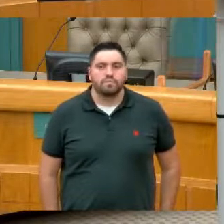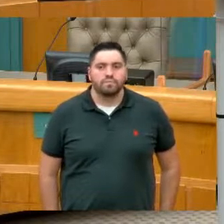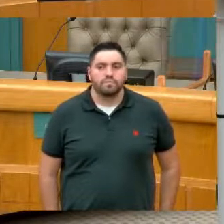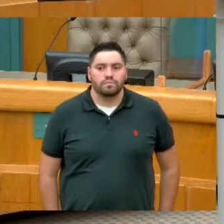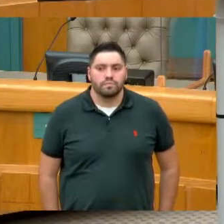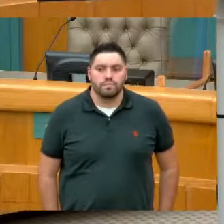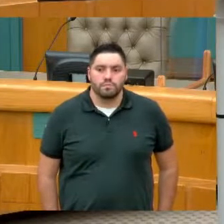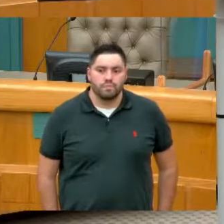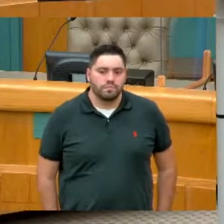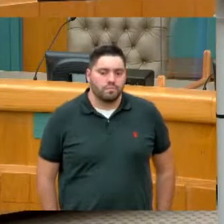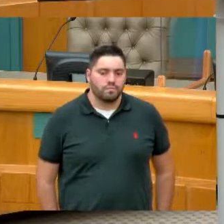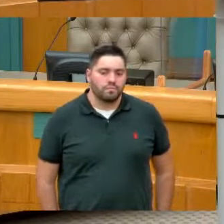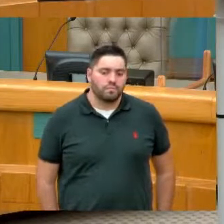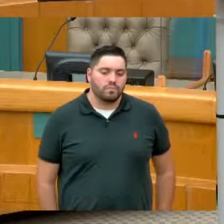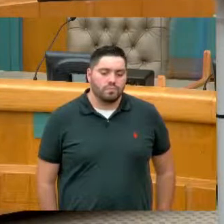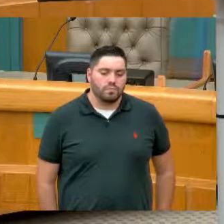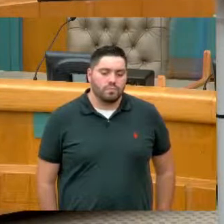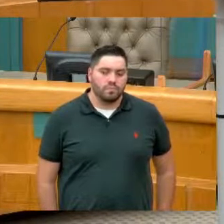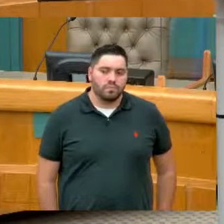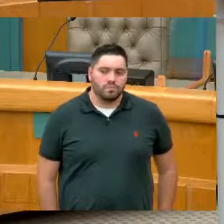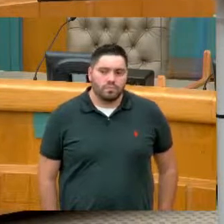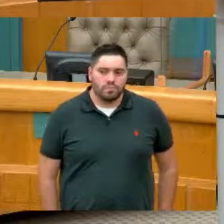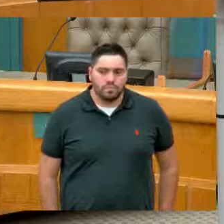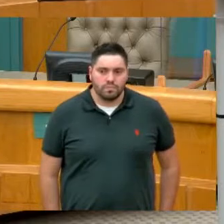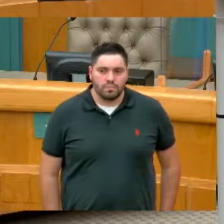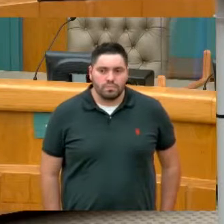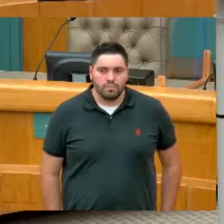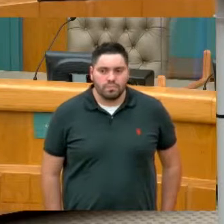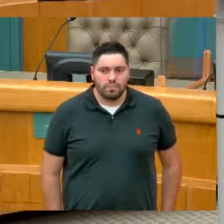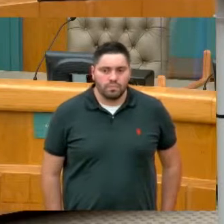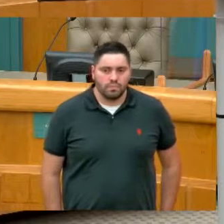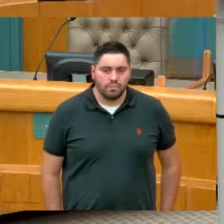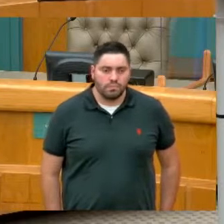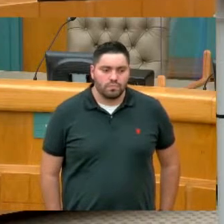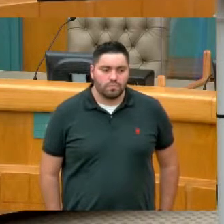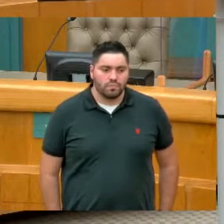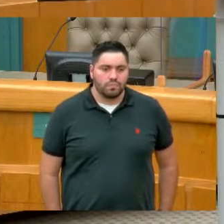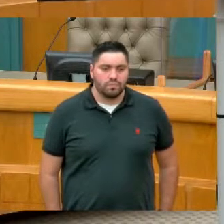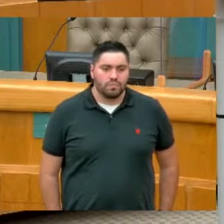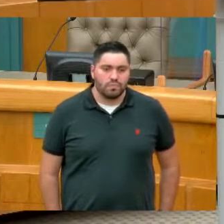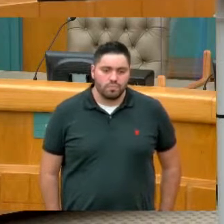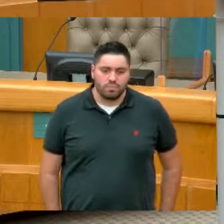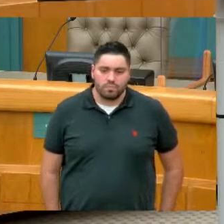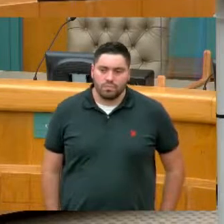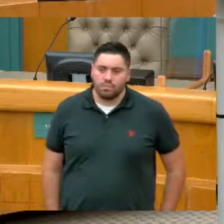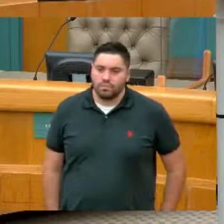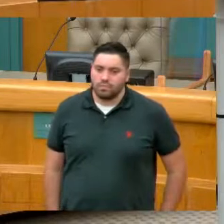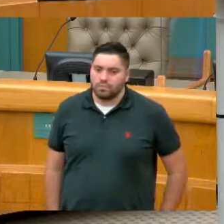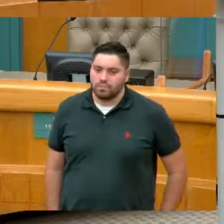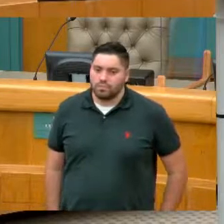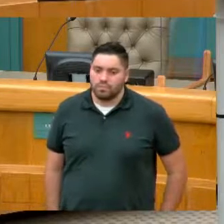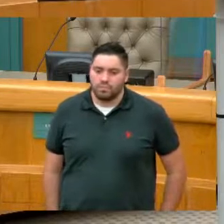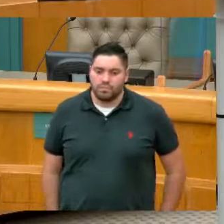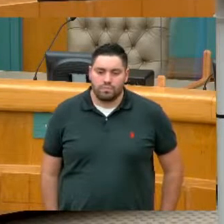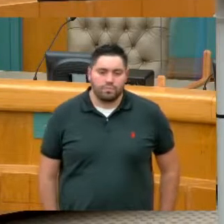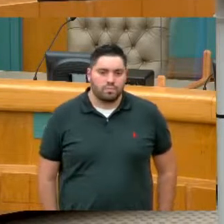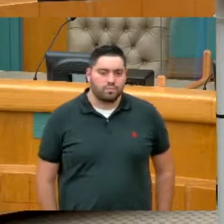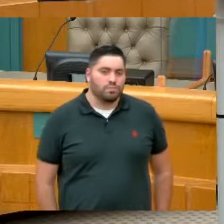a 1.1, o sea que en promedio una persona enferma puede enfermar a otra con el virus. En el área de la costa se cuenta